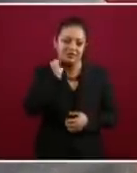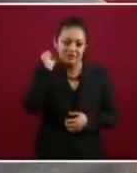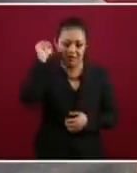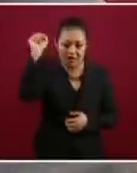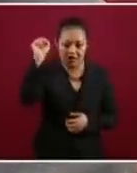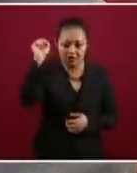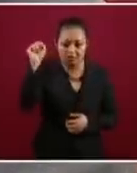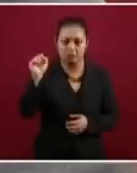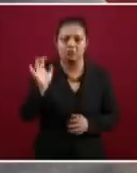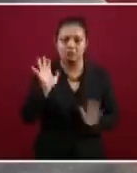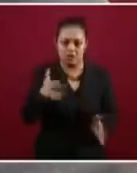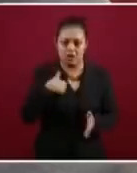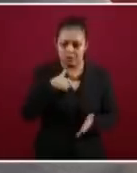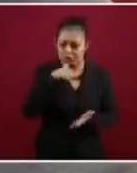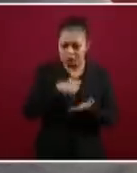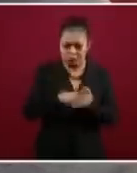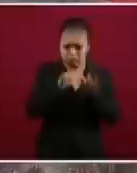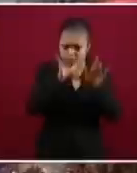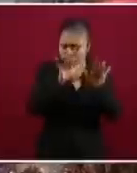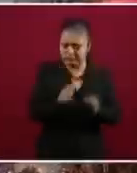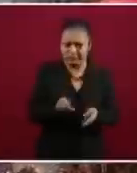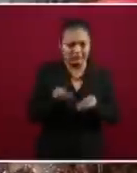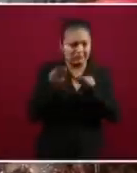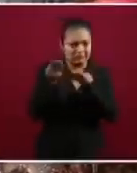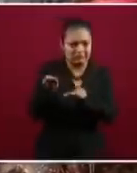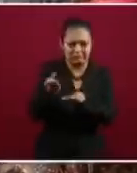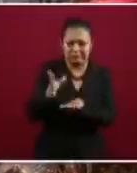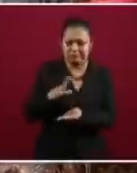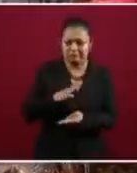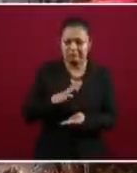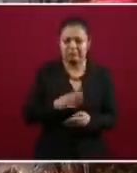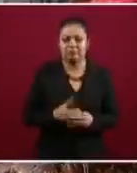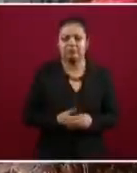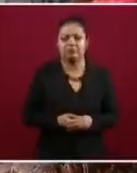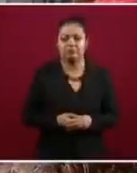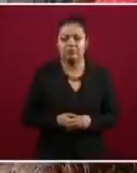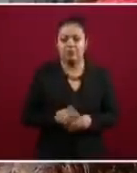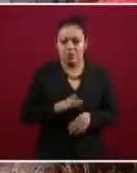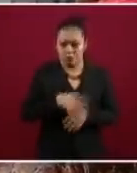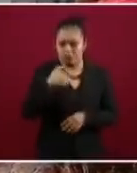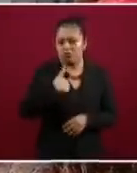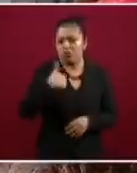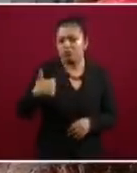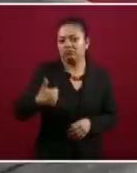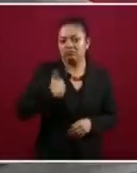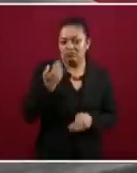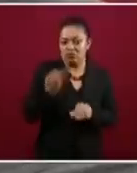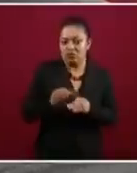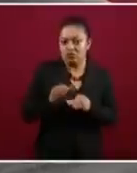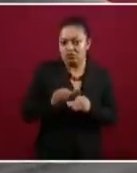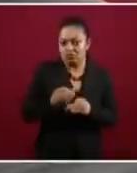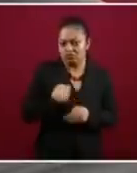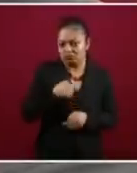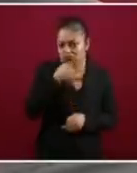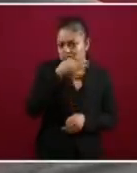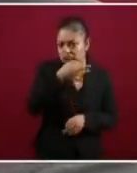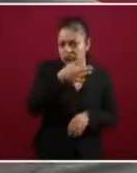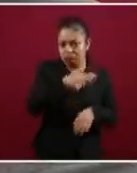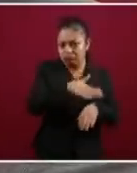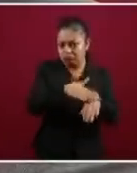Envié una carta con ese propósito. Aquí aprovecho también para decirles